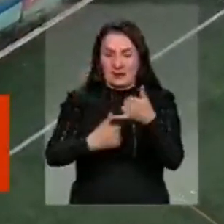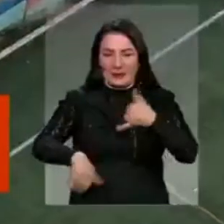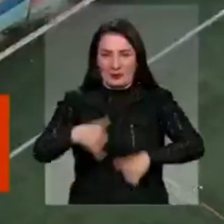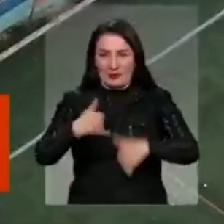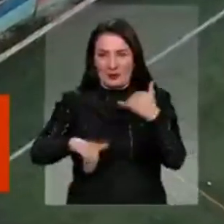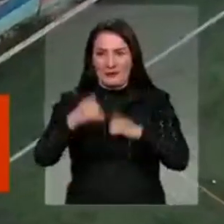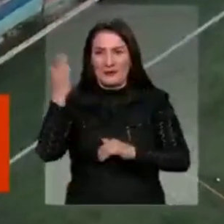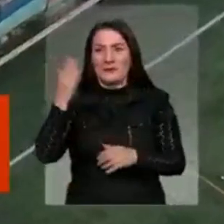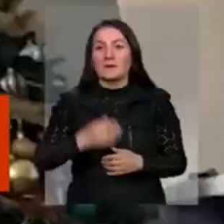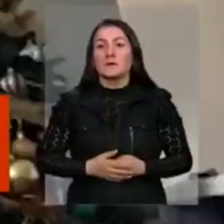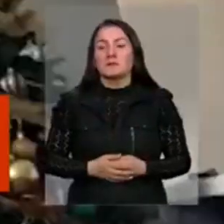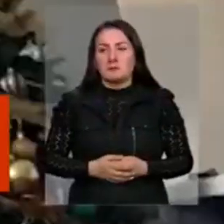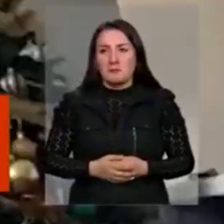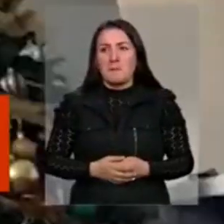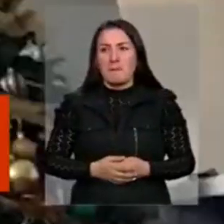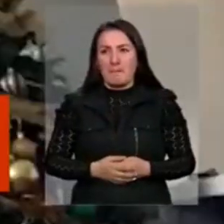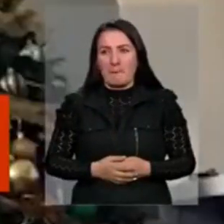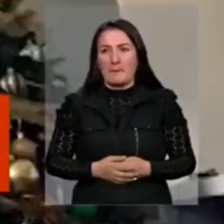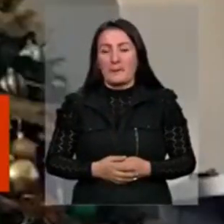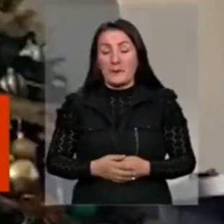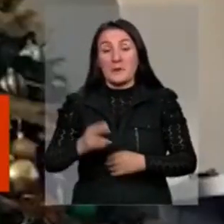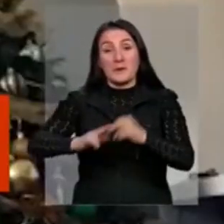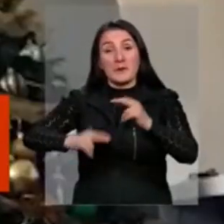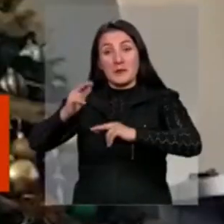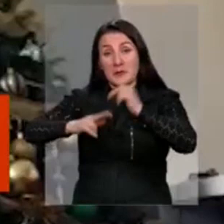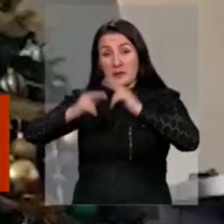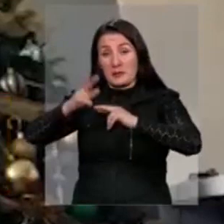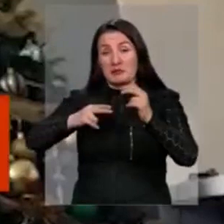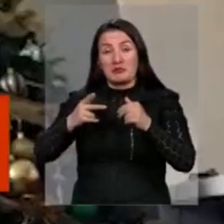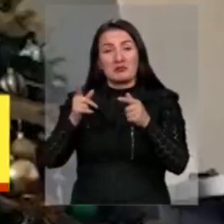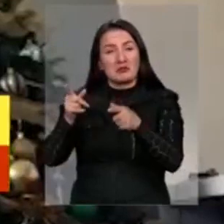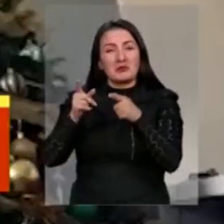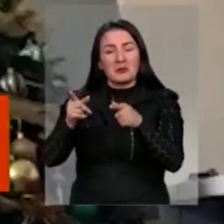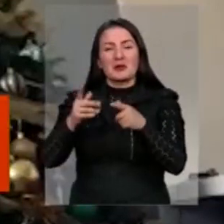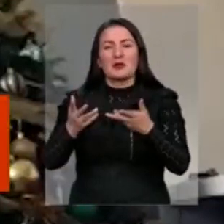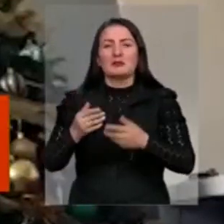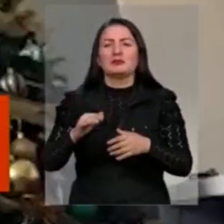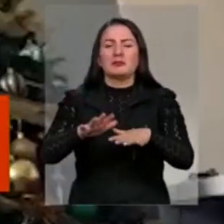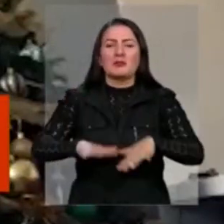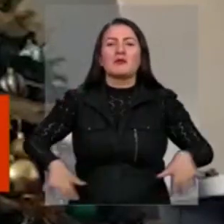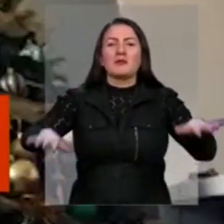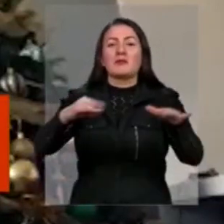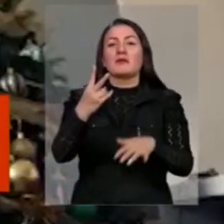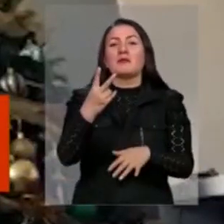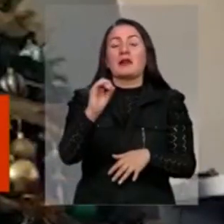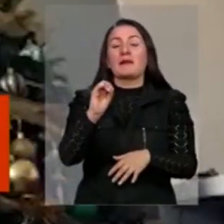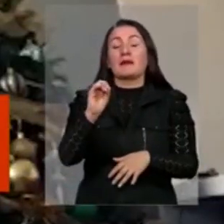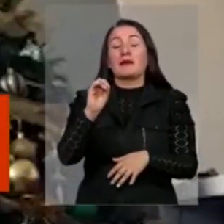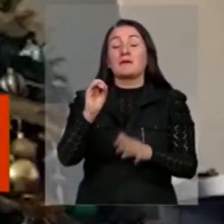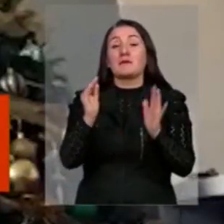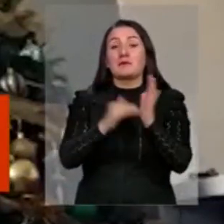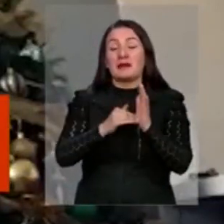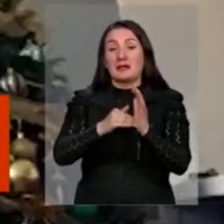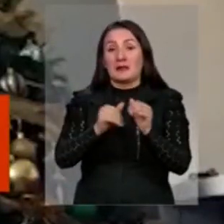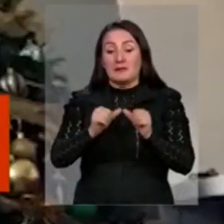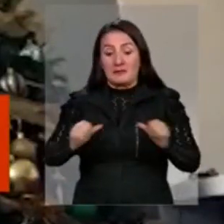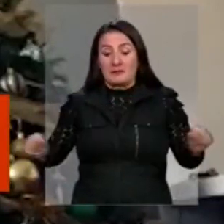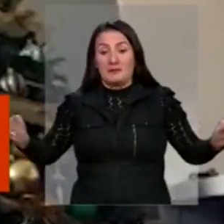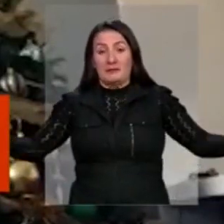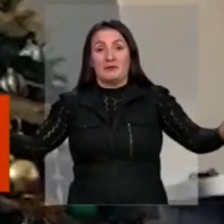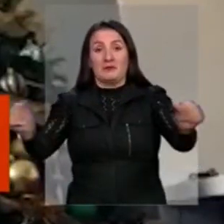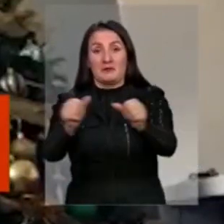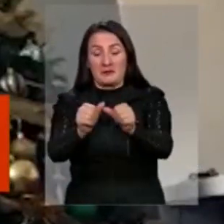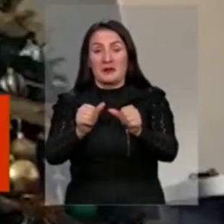deportivas es una obra una intervención de un área de veinte mil metros cuadrados en donde vamos a tener